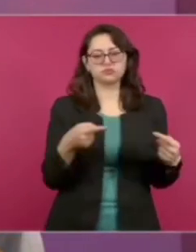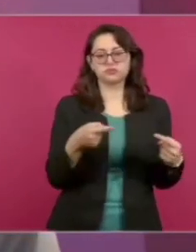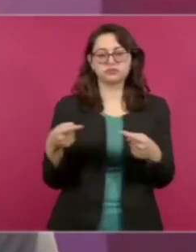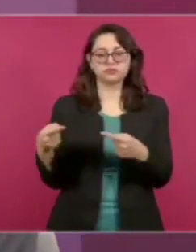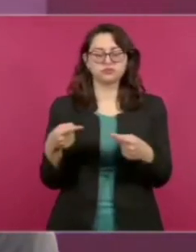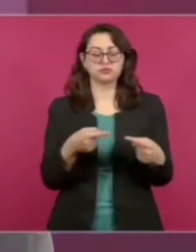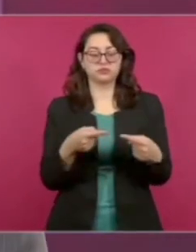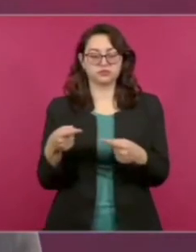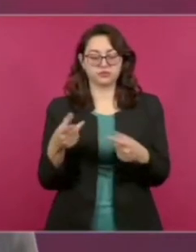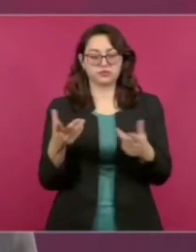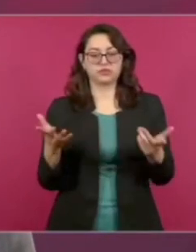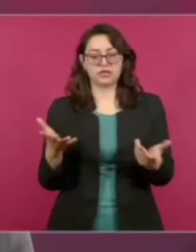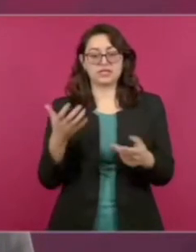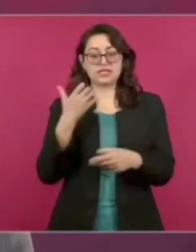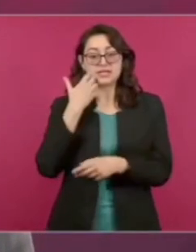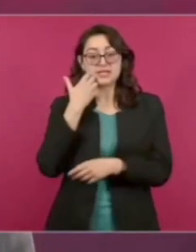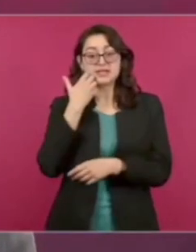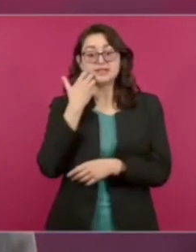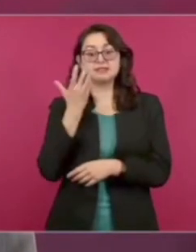espacios